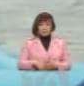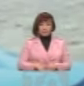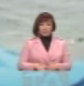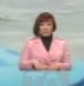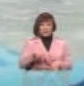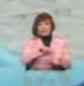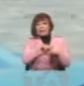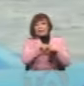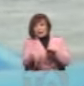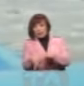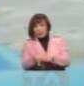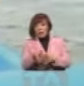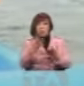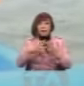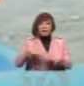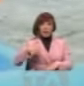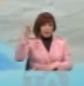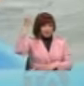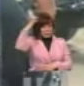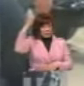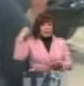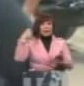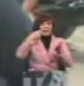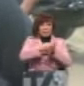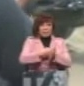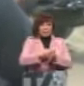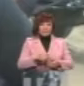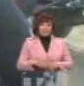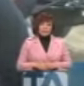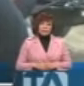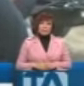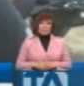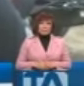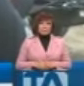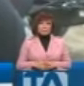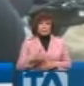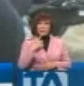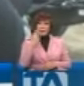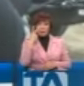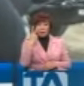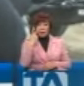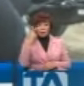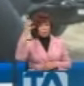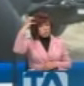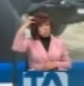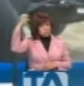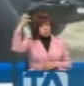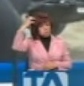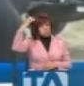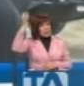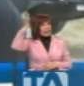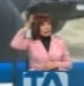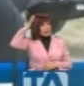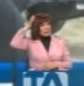aparentemente en la cabeza, quedando inconsciente. Presenta un hematoma, un golpe fuerte